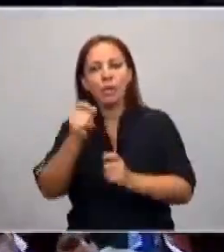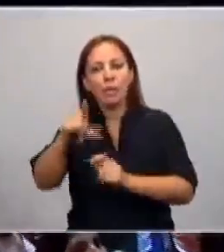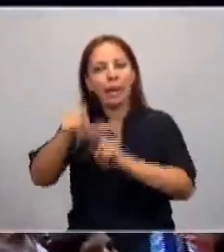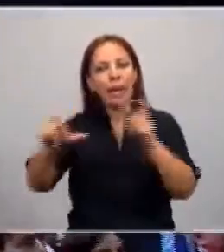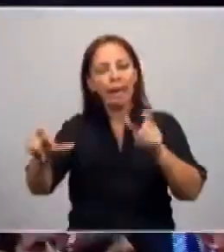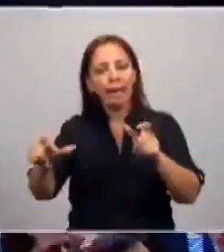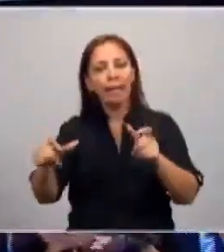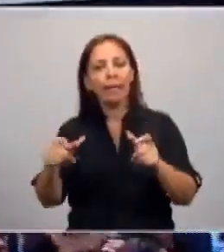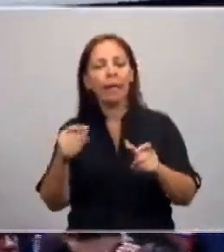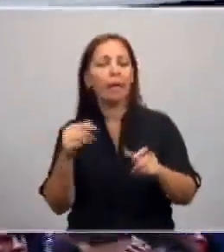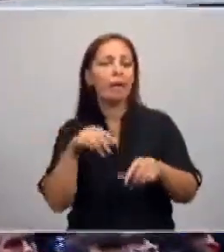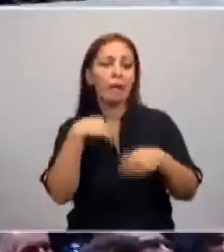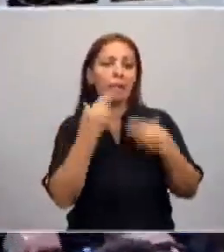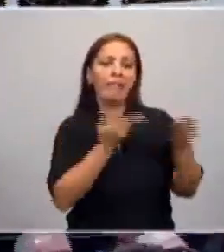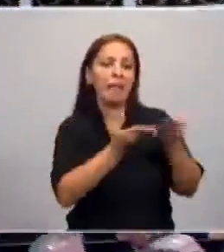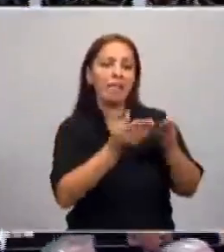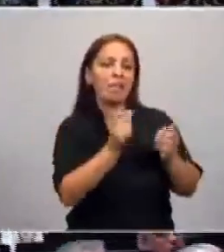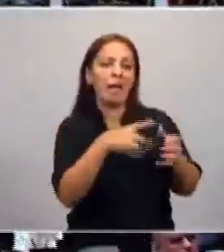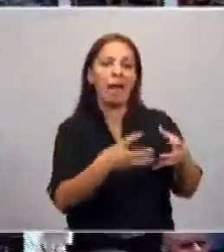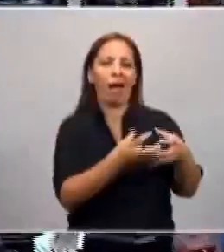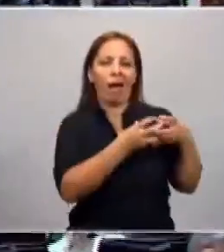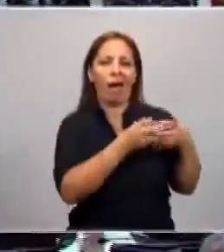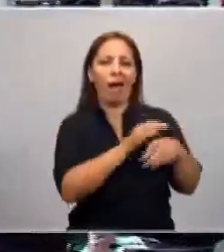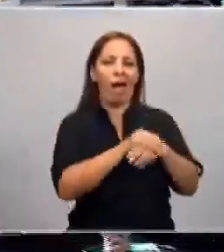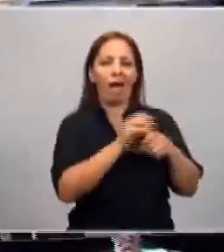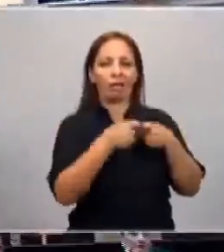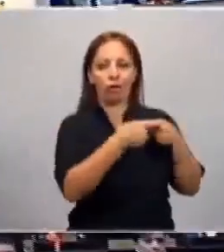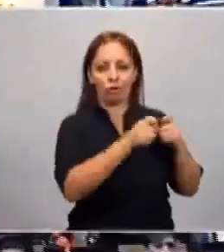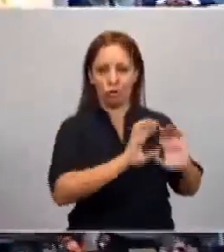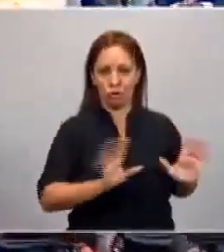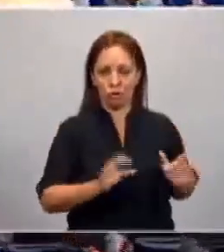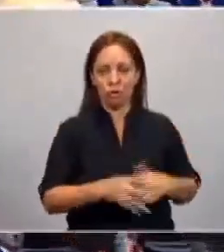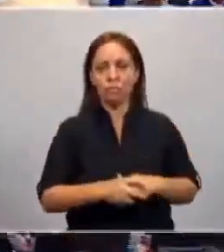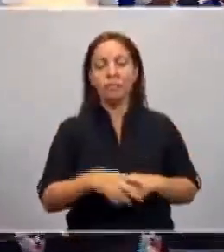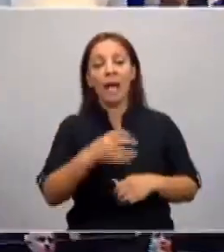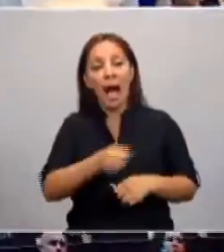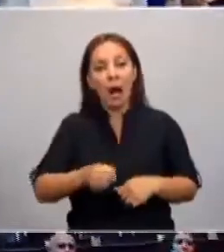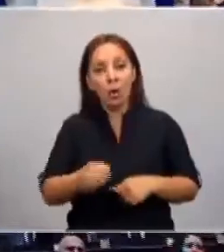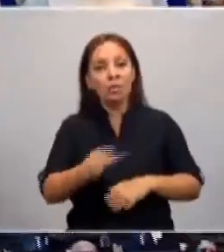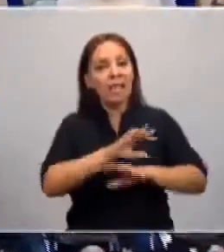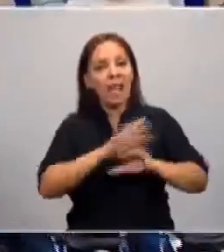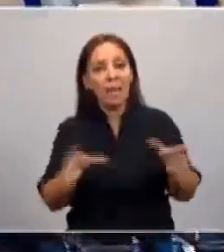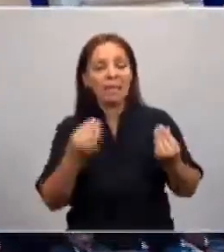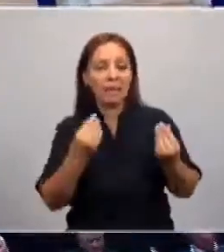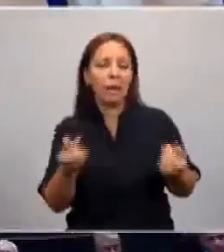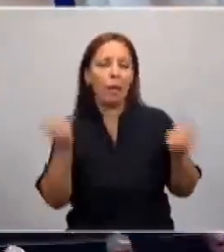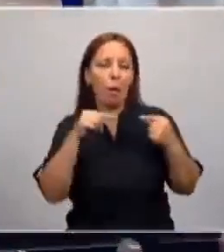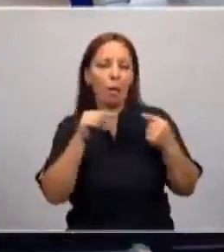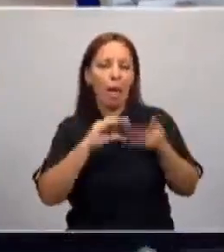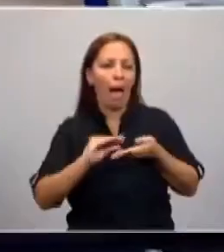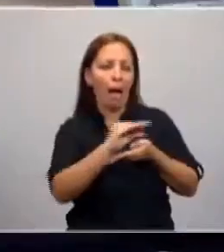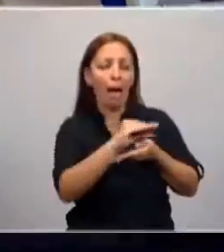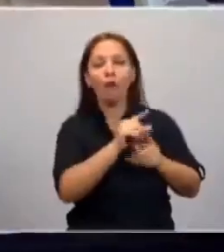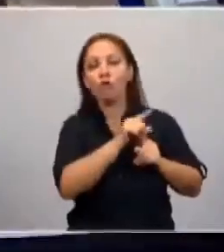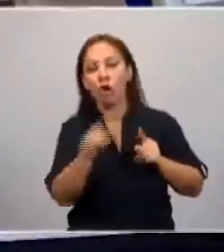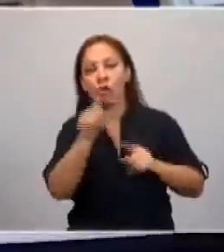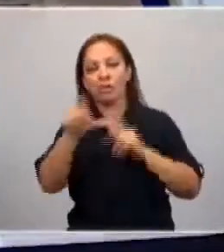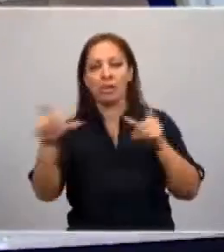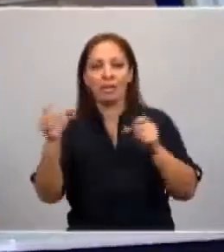para un puñado de privilegiados. En rigor, el ajuste no es más que una enorme redistribución en contra de los que menos